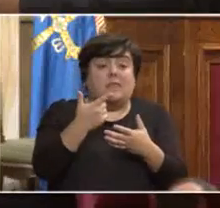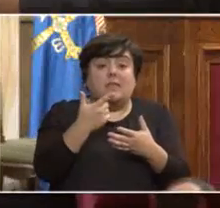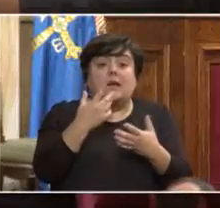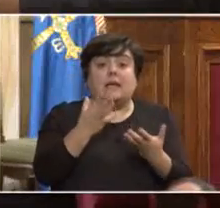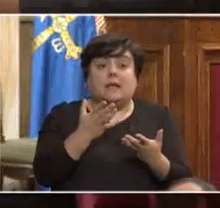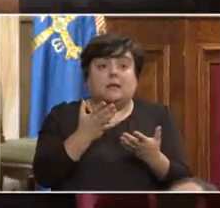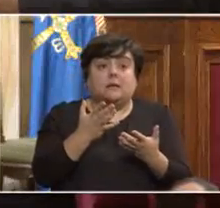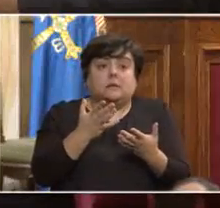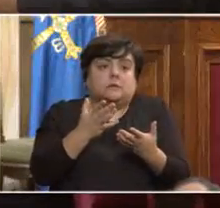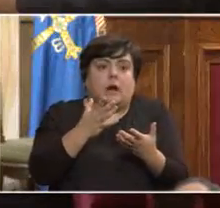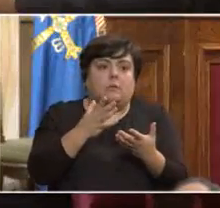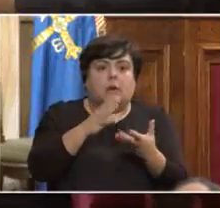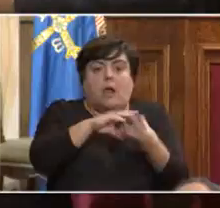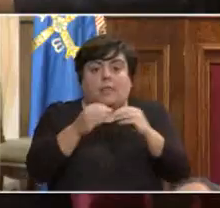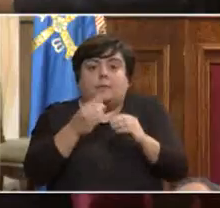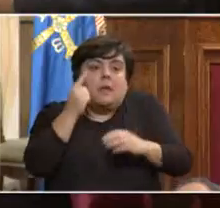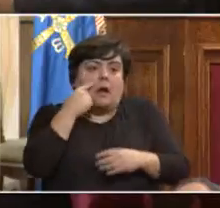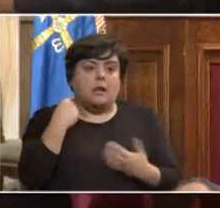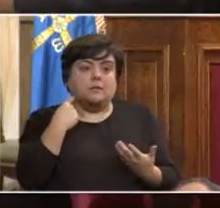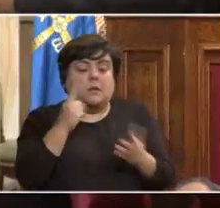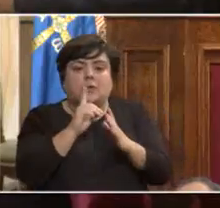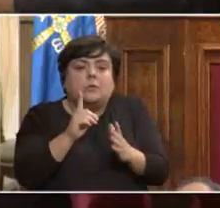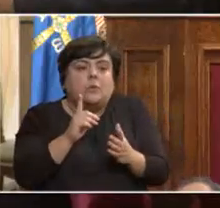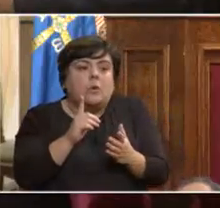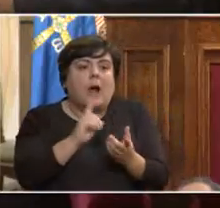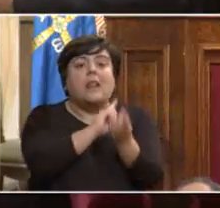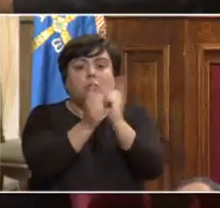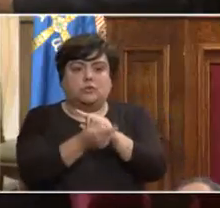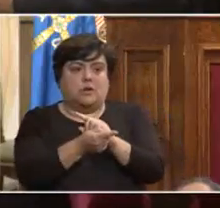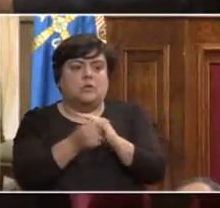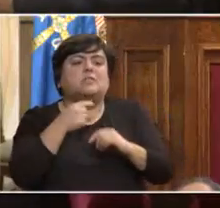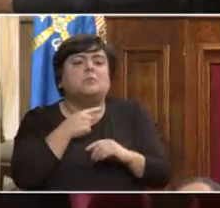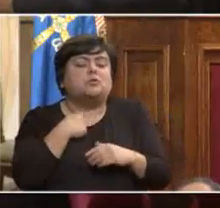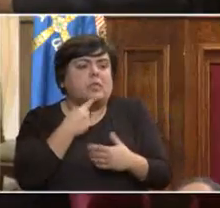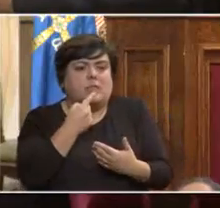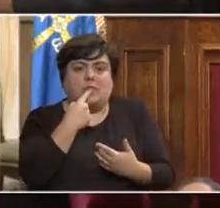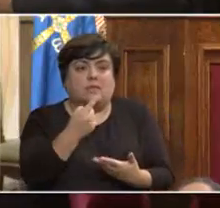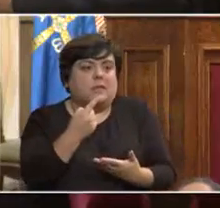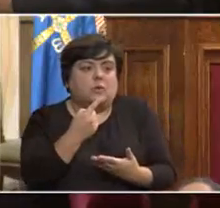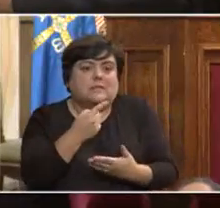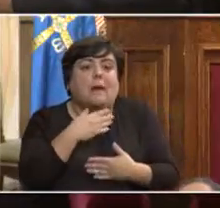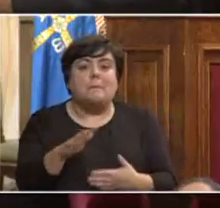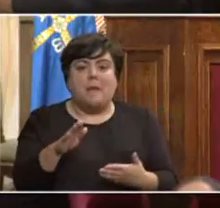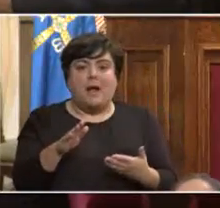eso. No, muy lejos, al contrario, estamos condenando eso. Y no hubo caso.